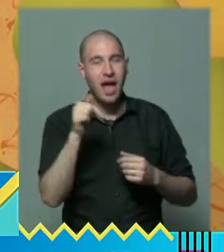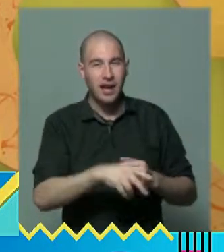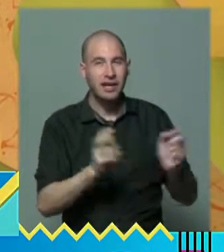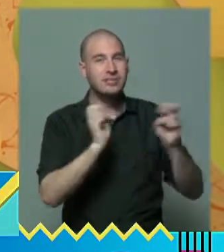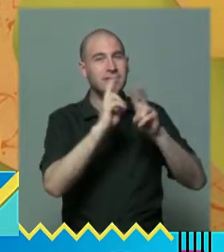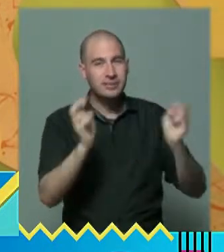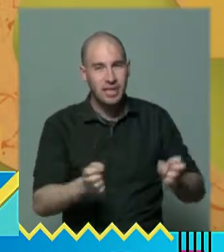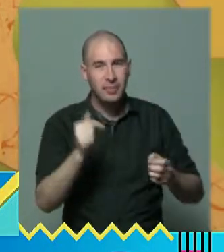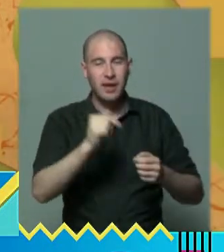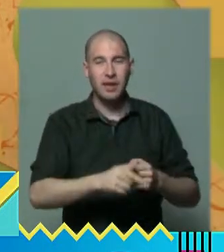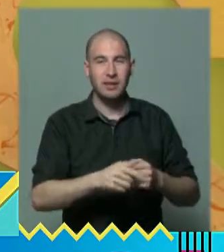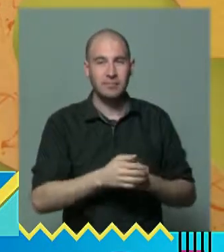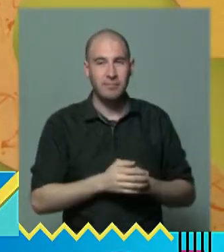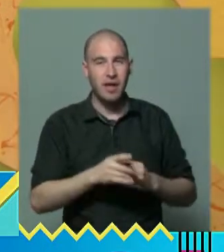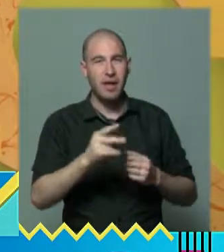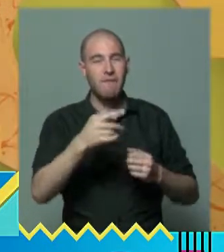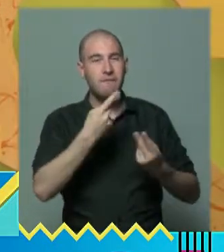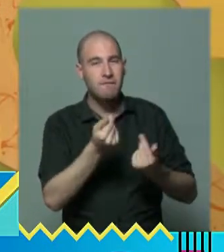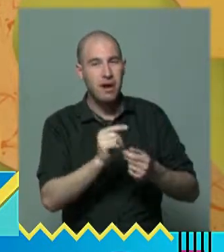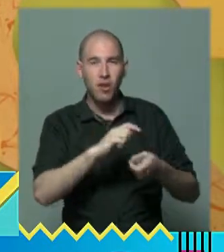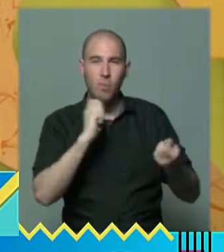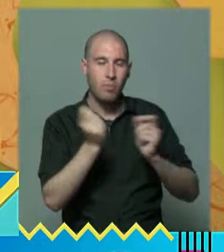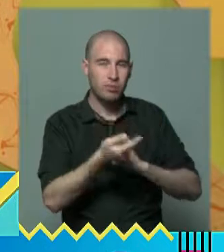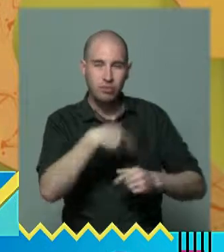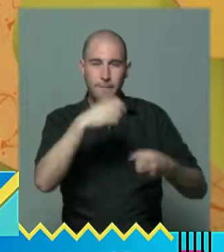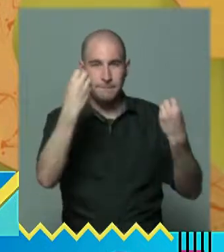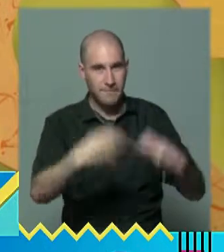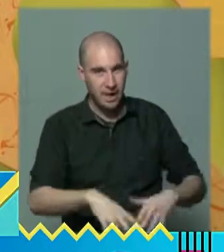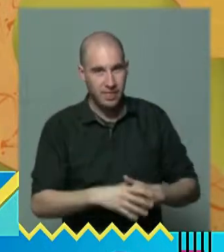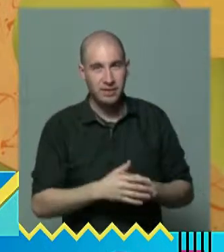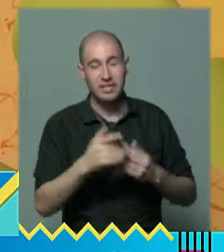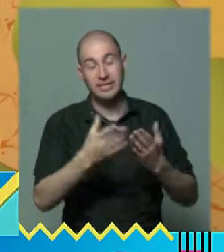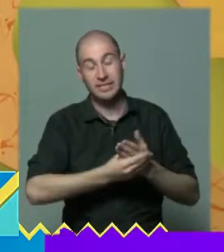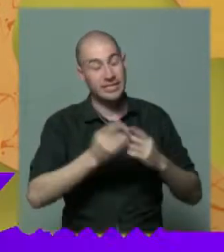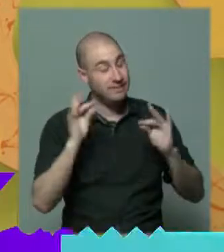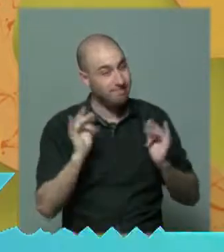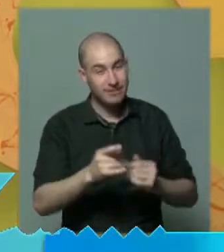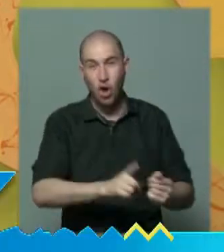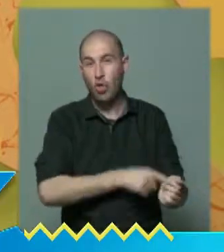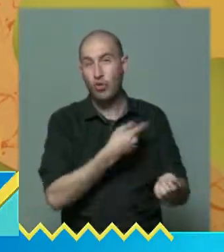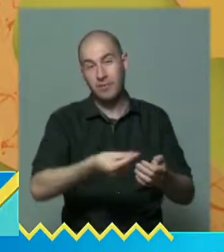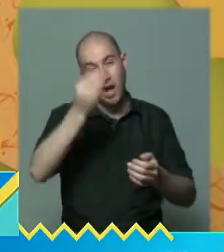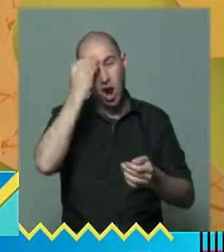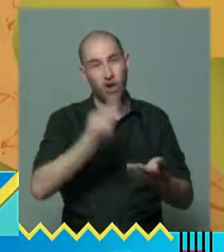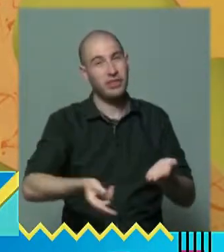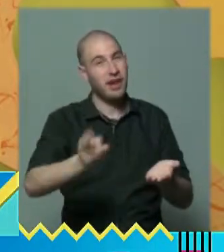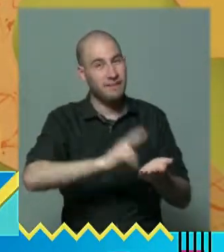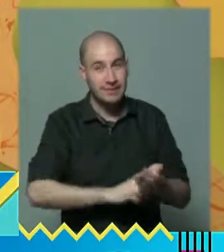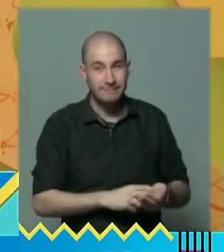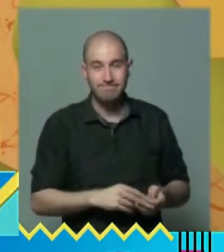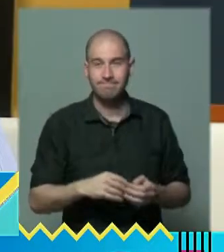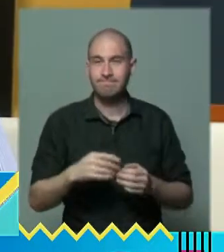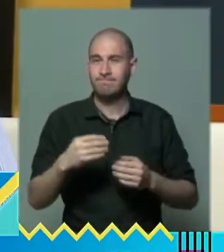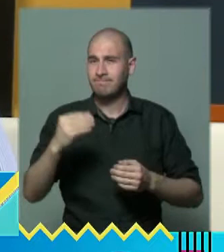tema de cambios de valores relativos que nosotros perdimos. Y va a costar reacostumbrarnos a eso. No, la verdad